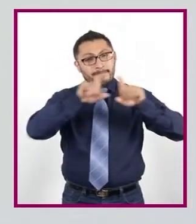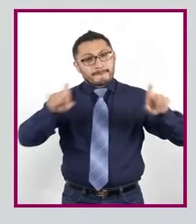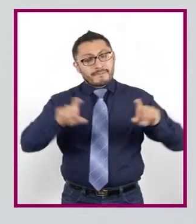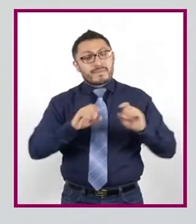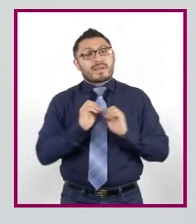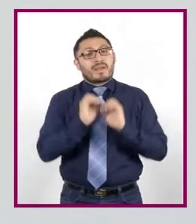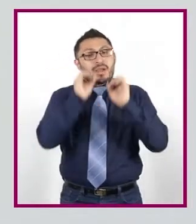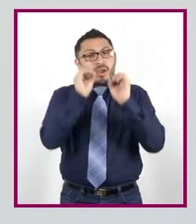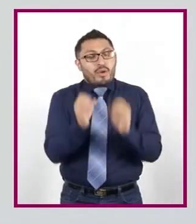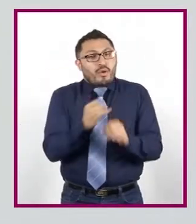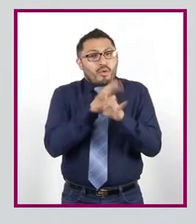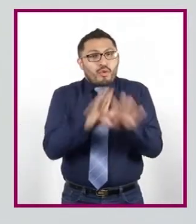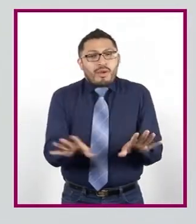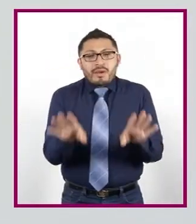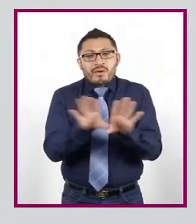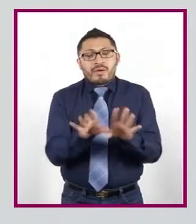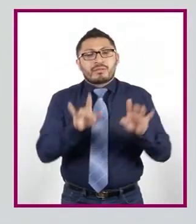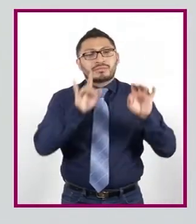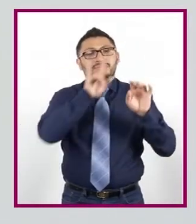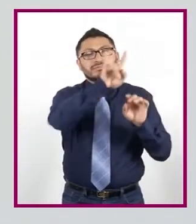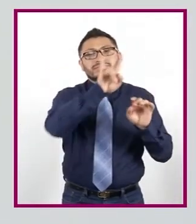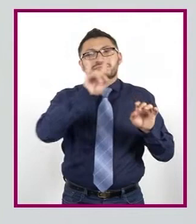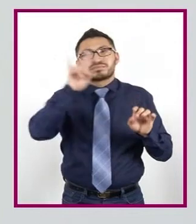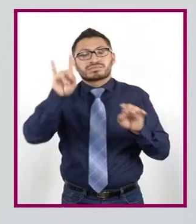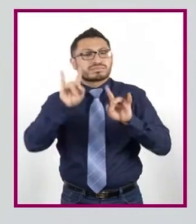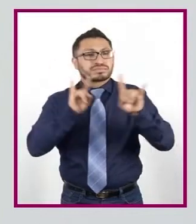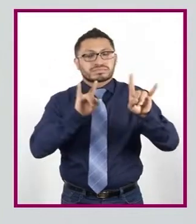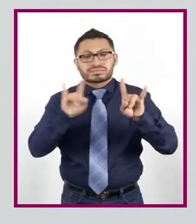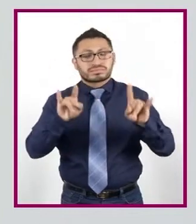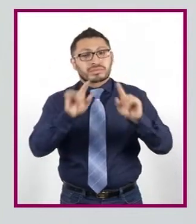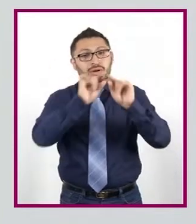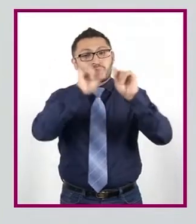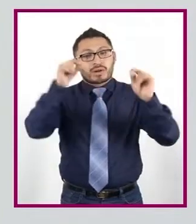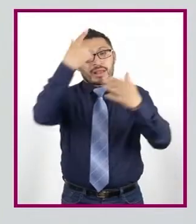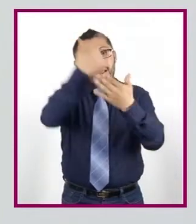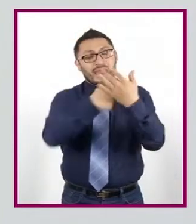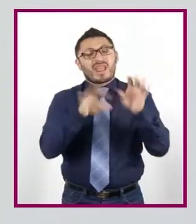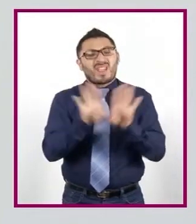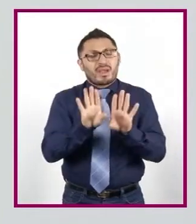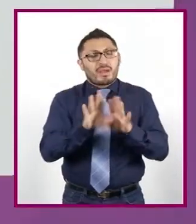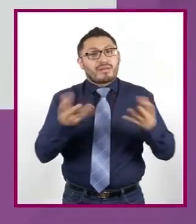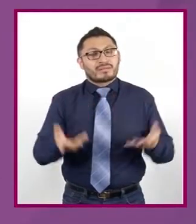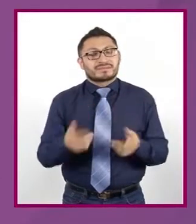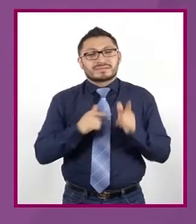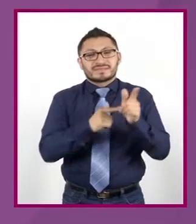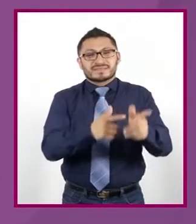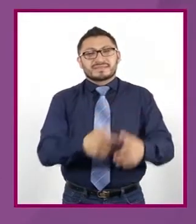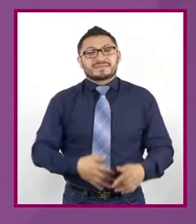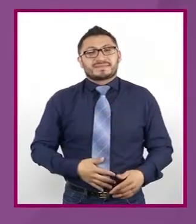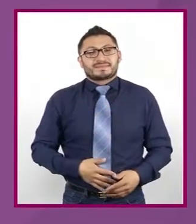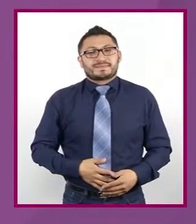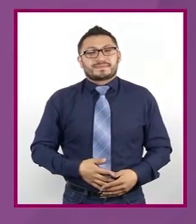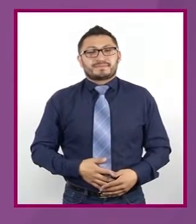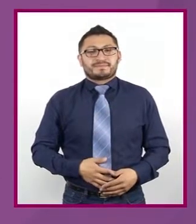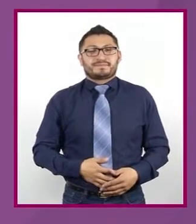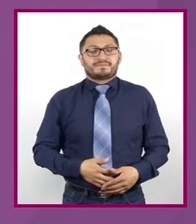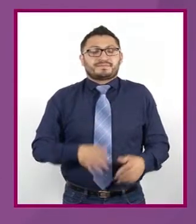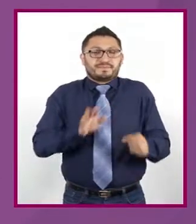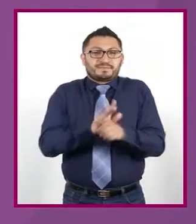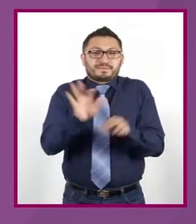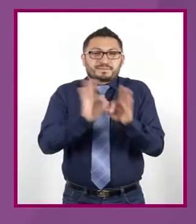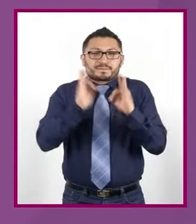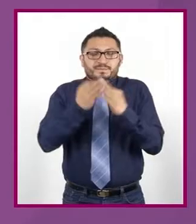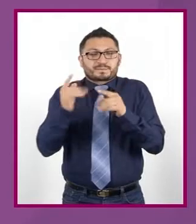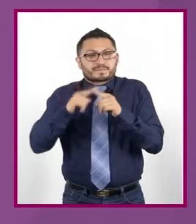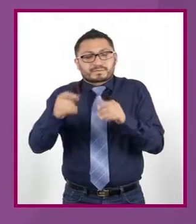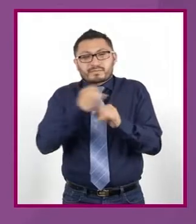o los datos se presentan en recuadros, listas o líneas. Sigamos. ¿De qué otra forma se presenta